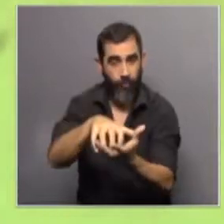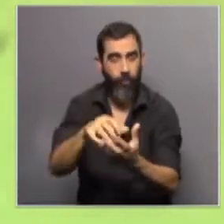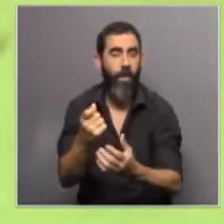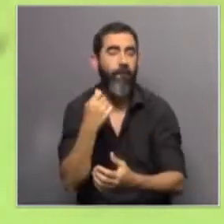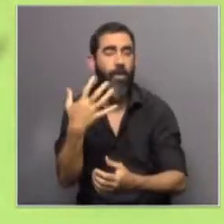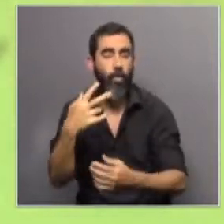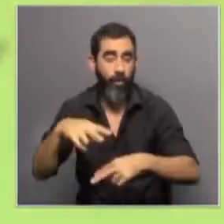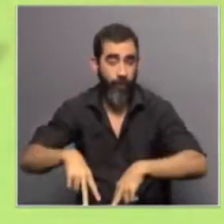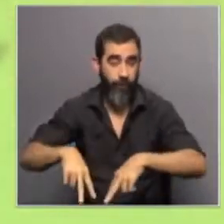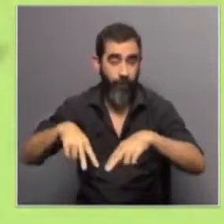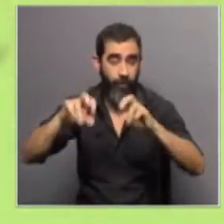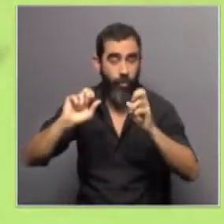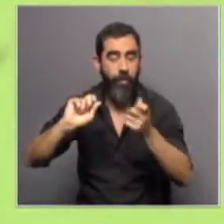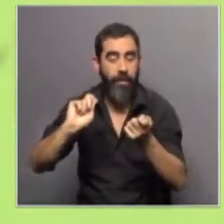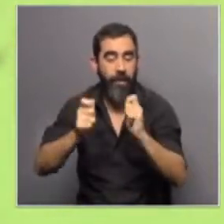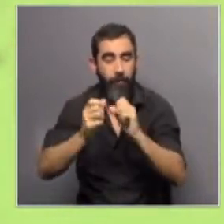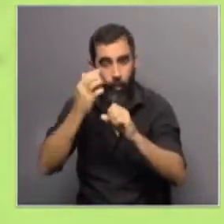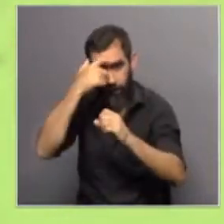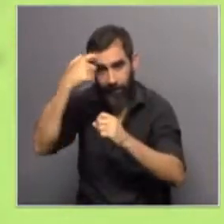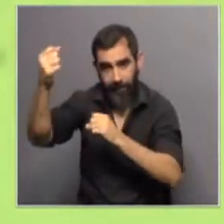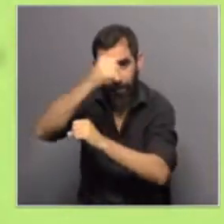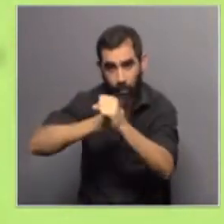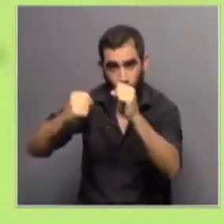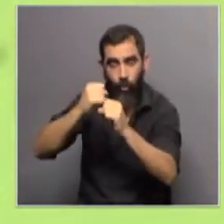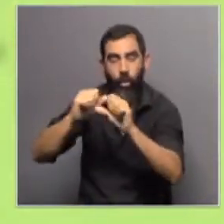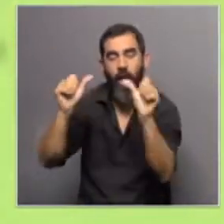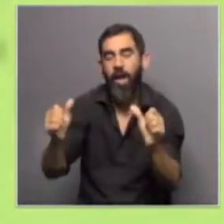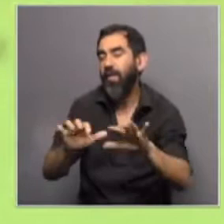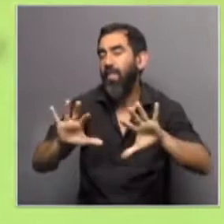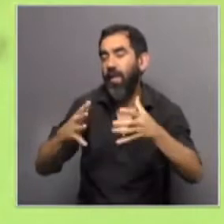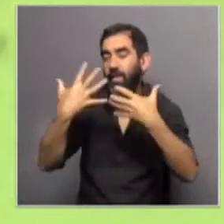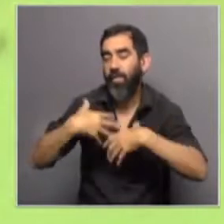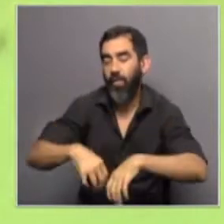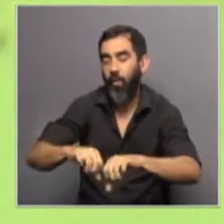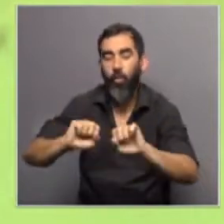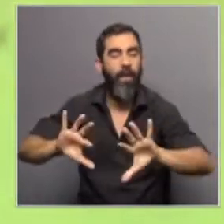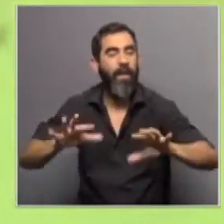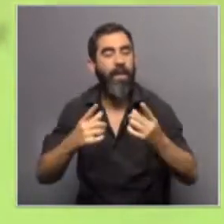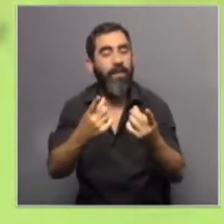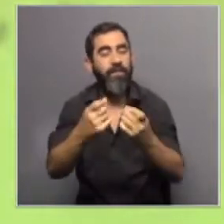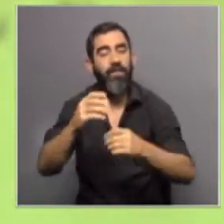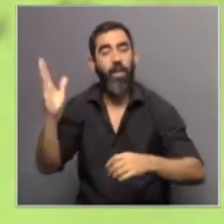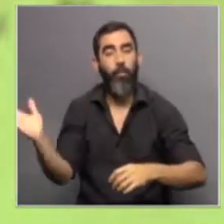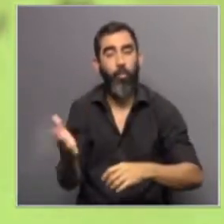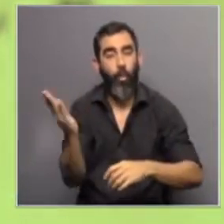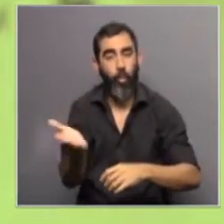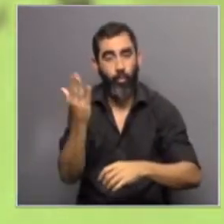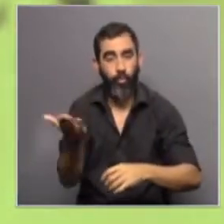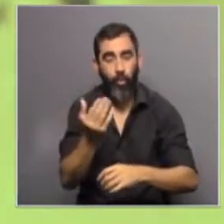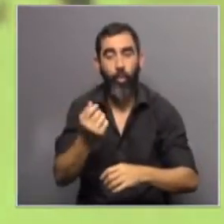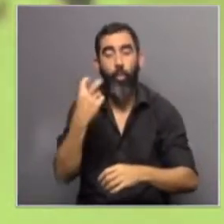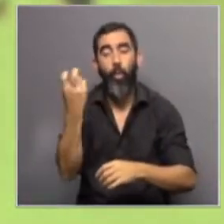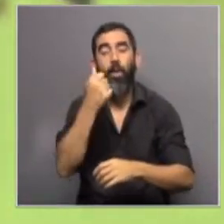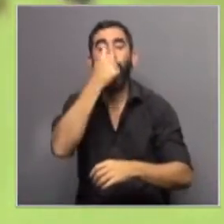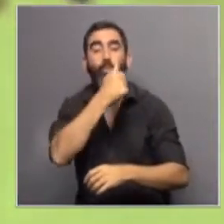de la Investigación y Transferencia Tecnológica, se dedica a detectar necesidades en el sector productivo, buscar